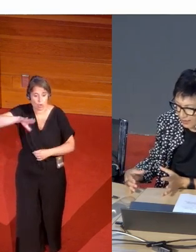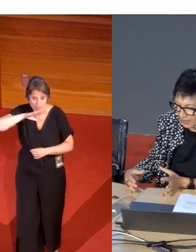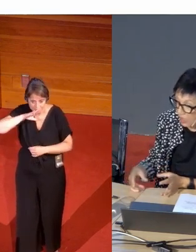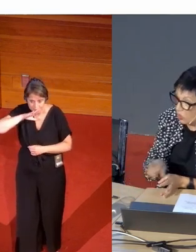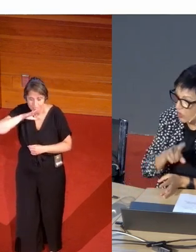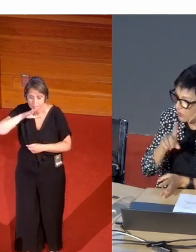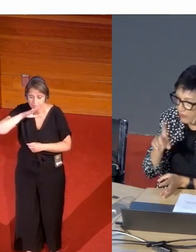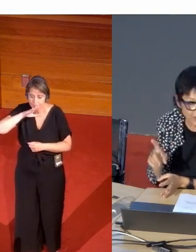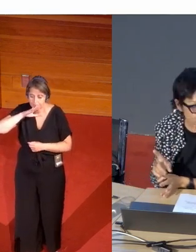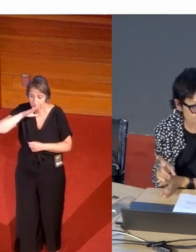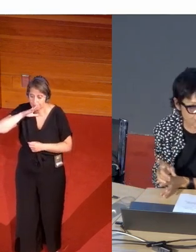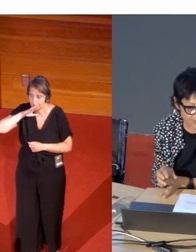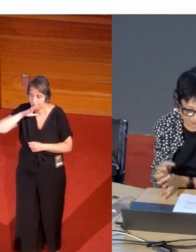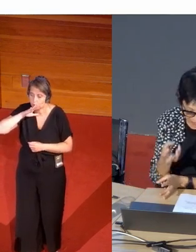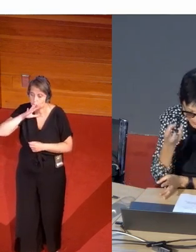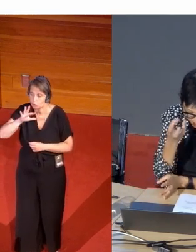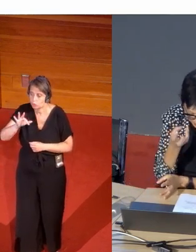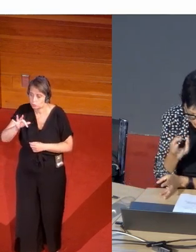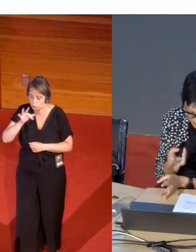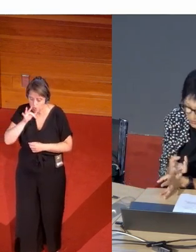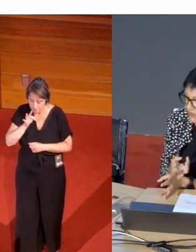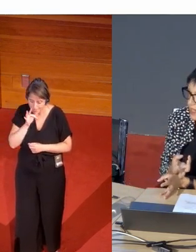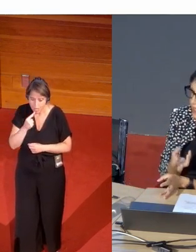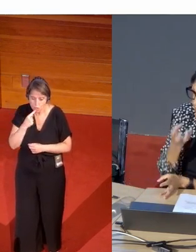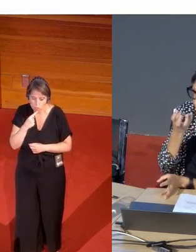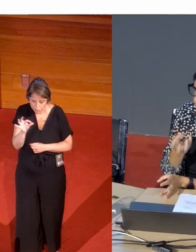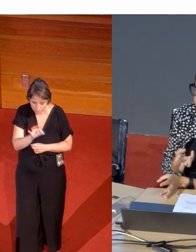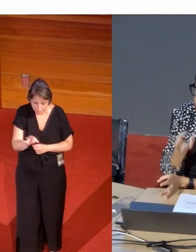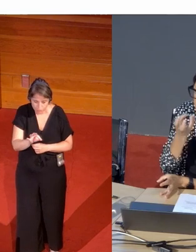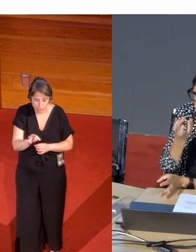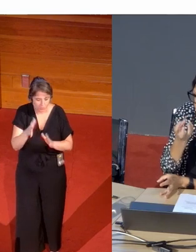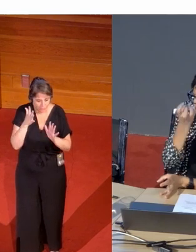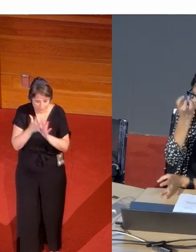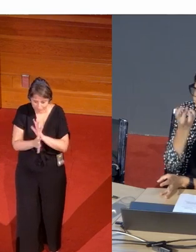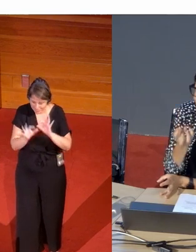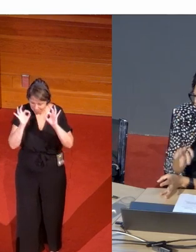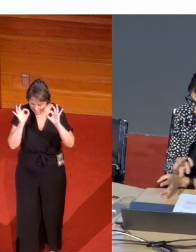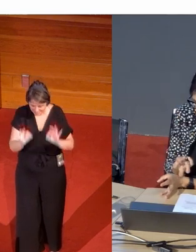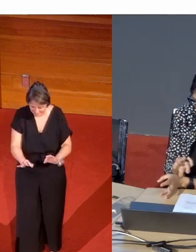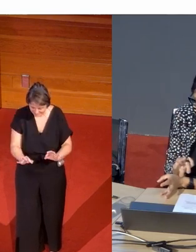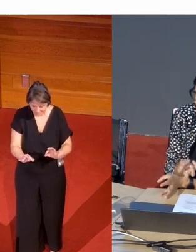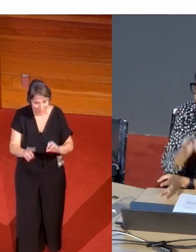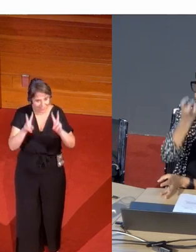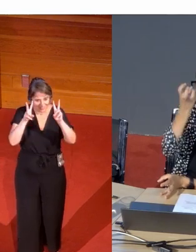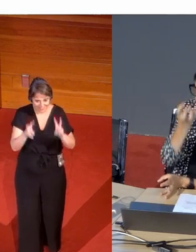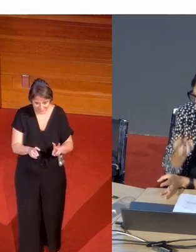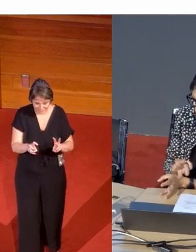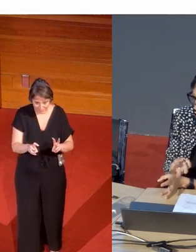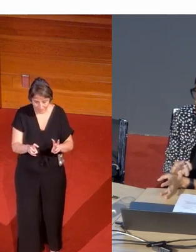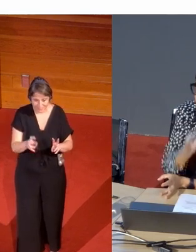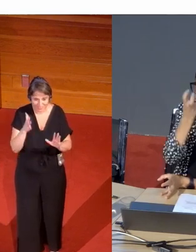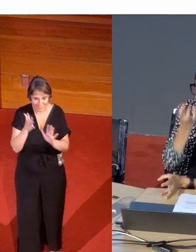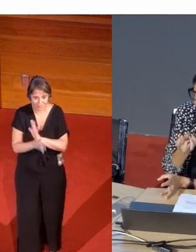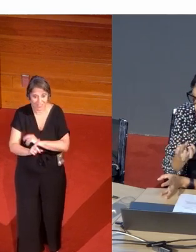eh lo que no he mencionado todavía pero que es como dicen en inglés di fantin room es decir ese tema que es el